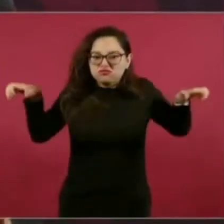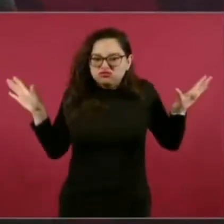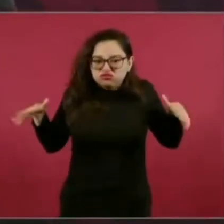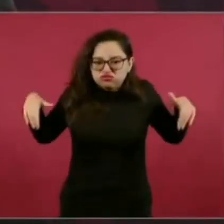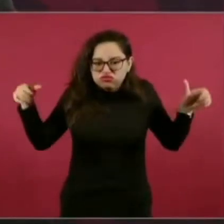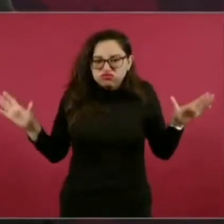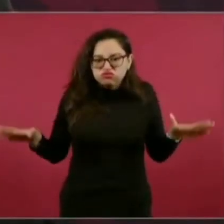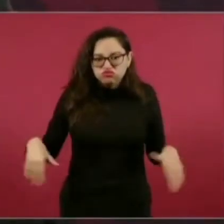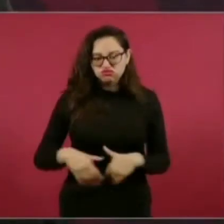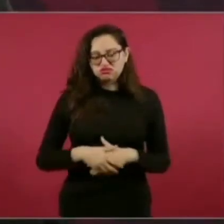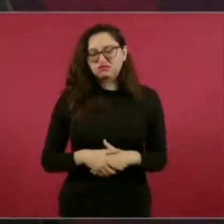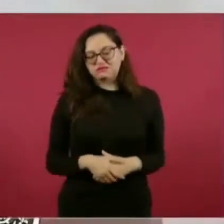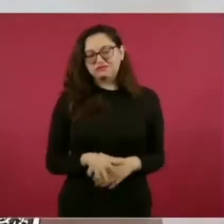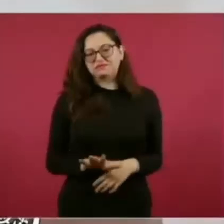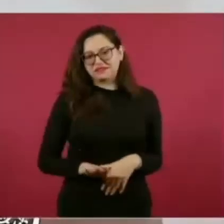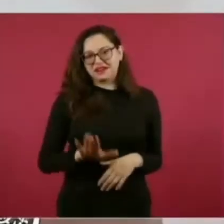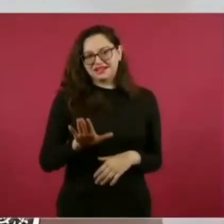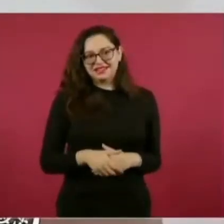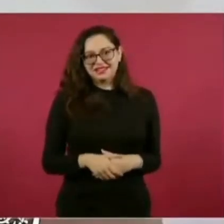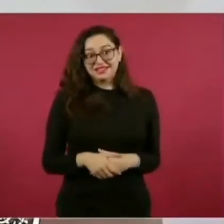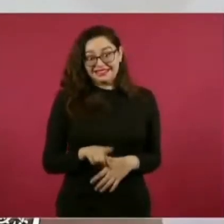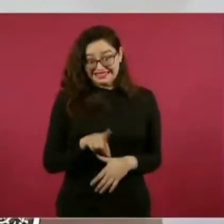que no hay